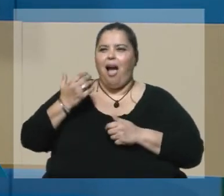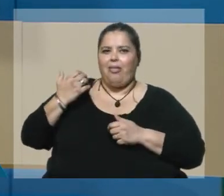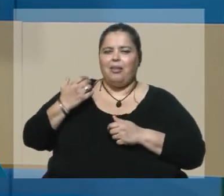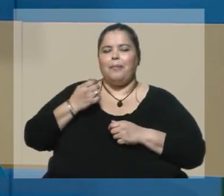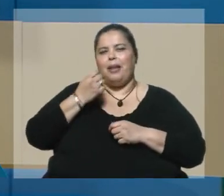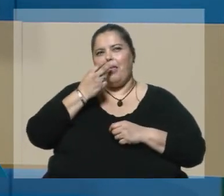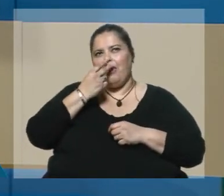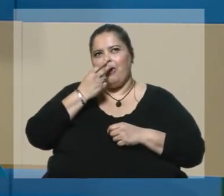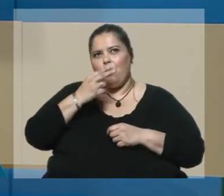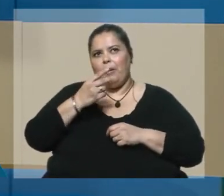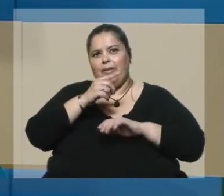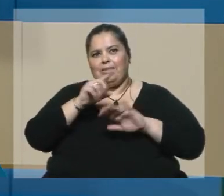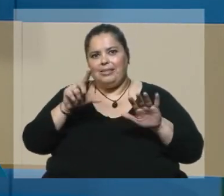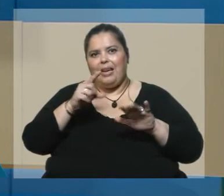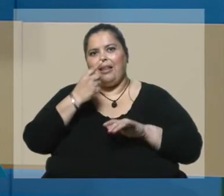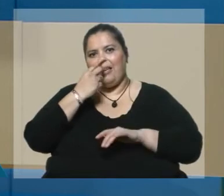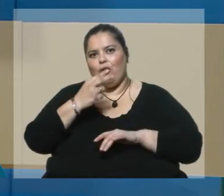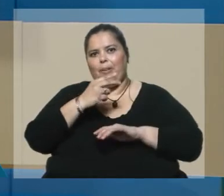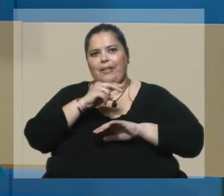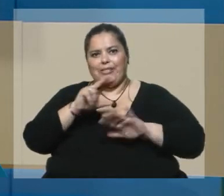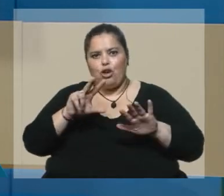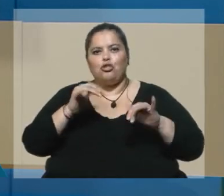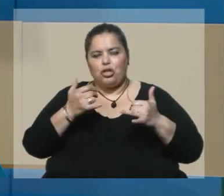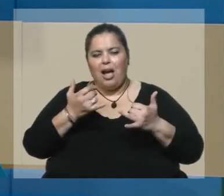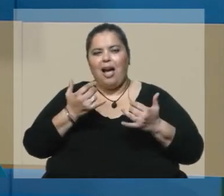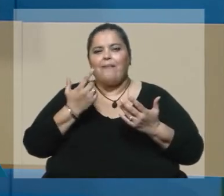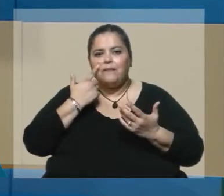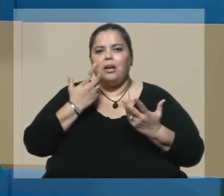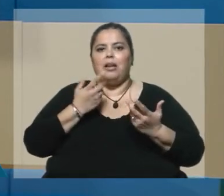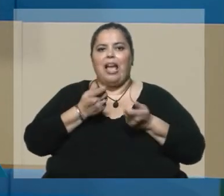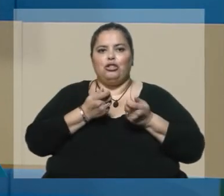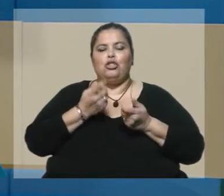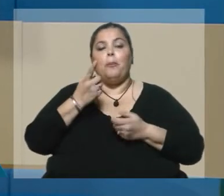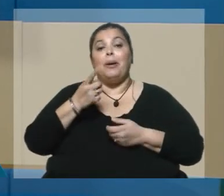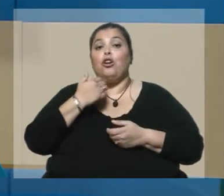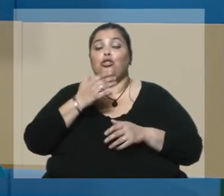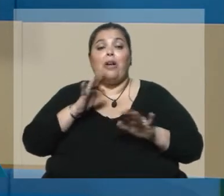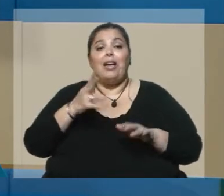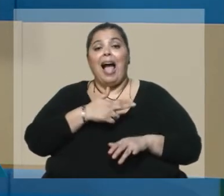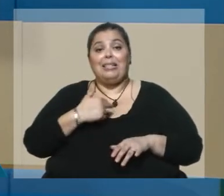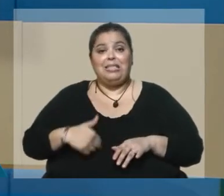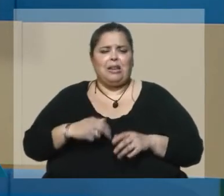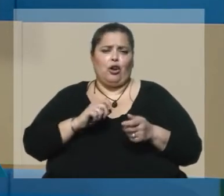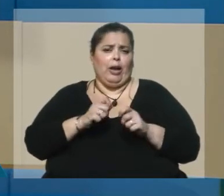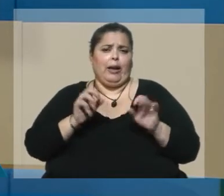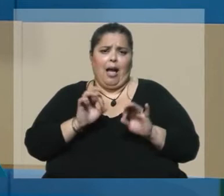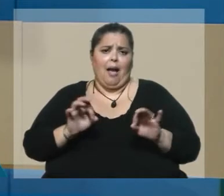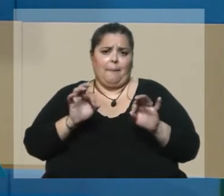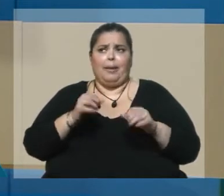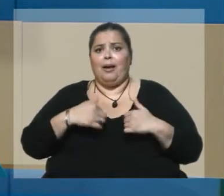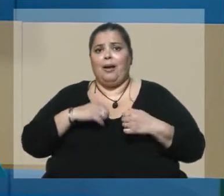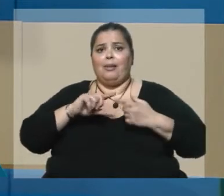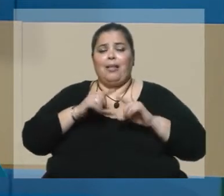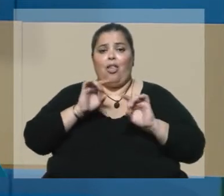2017-2018 En definitiva del gran problema es que no sabemos O sea a China no le cambia mucho sin tener un